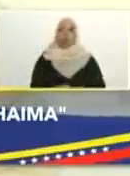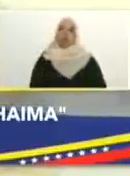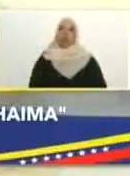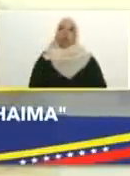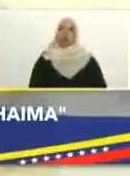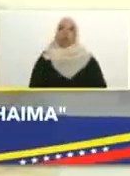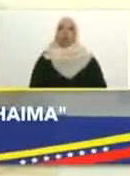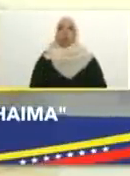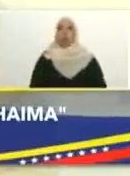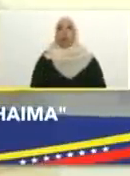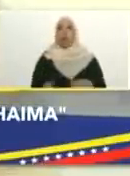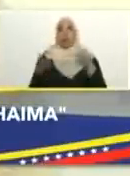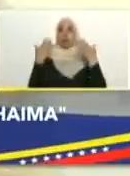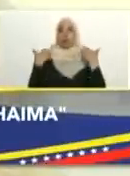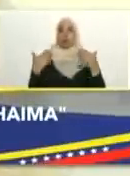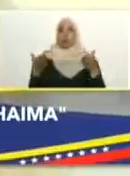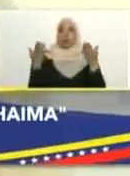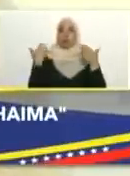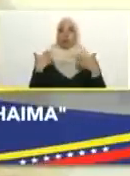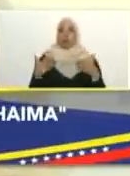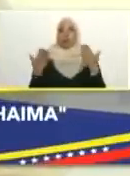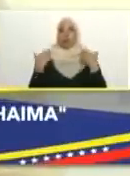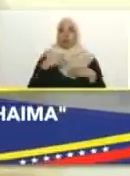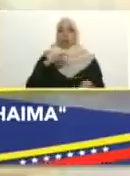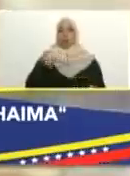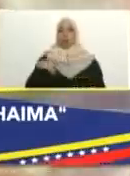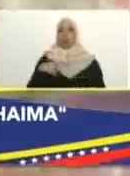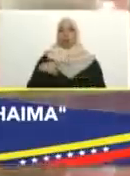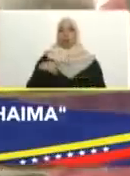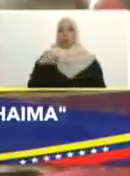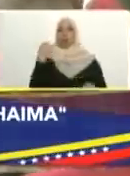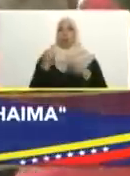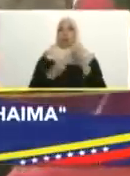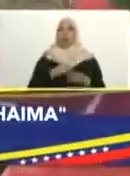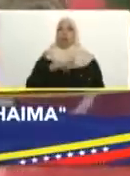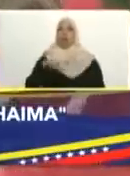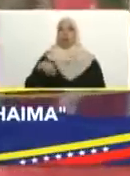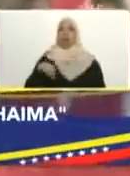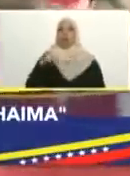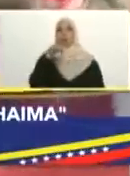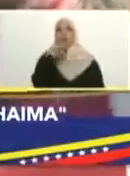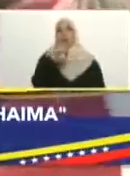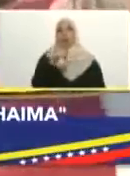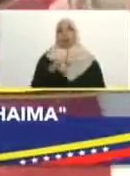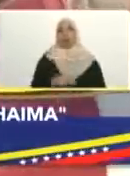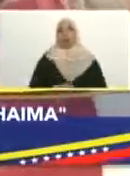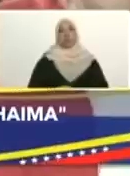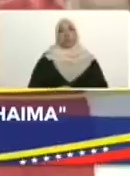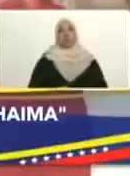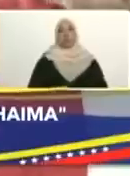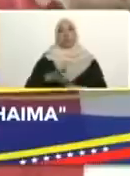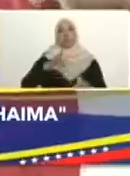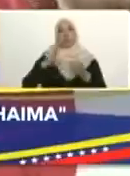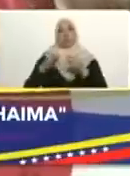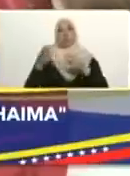Tremenda calor, compadre. ¿Ah? Pero nosotros no nos para ni la crisis del cambio climático, ni el calor, ni